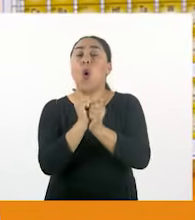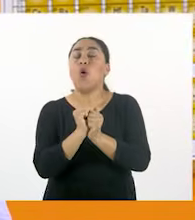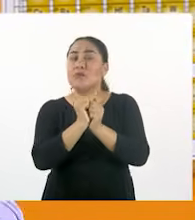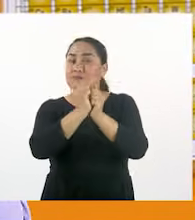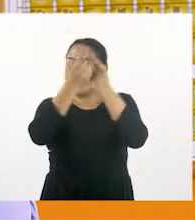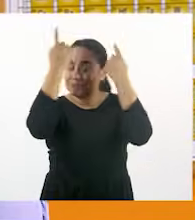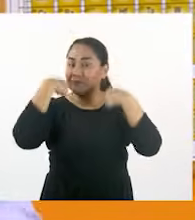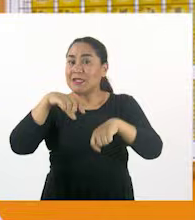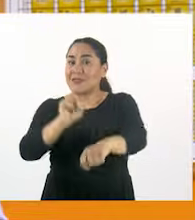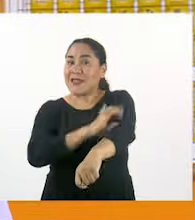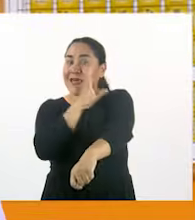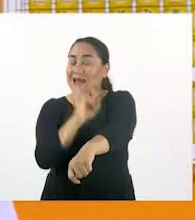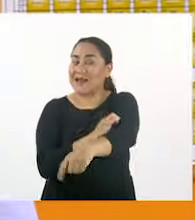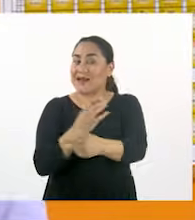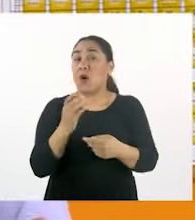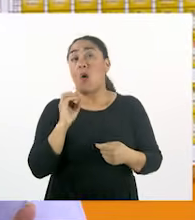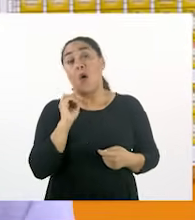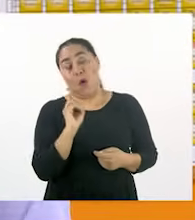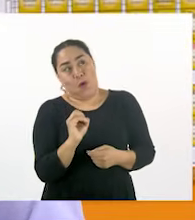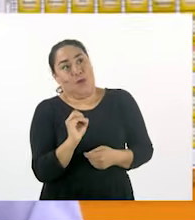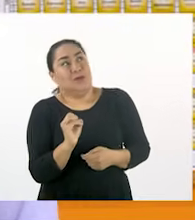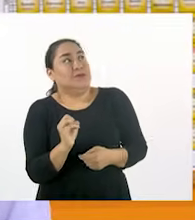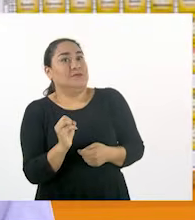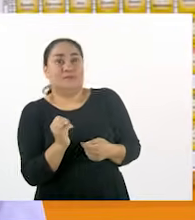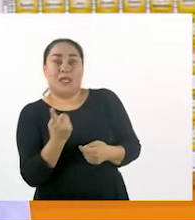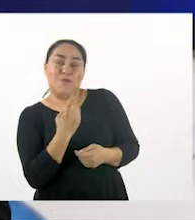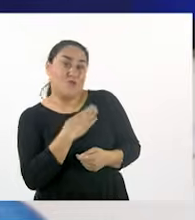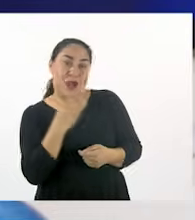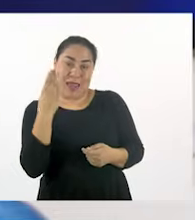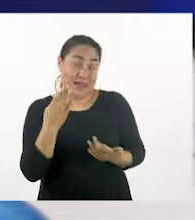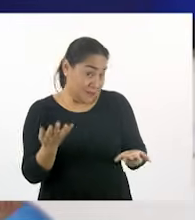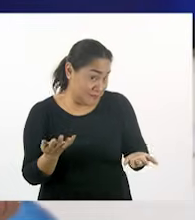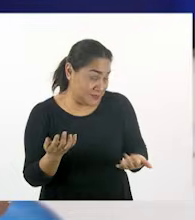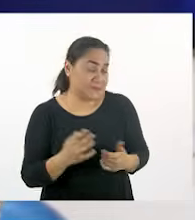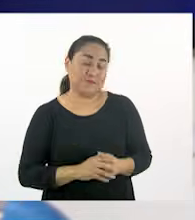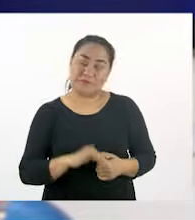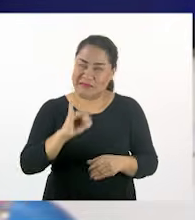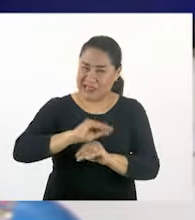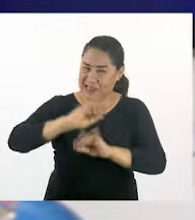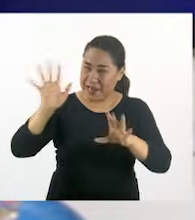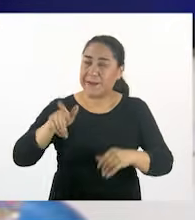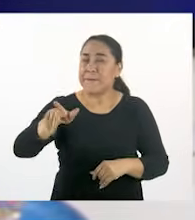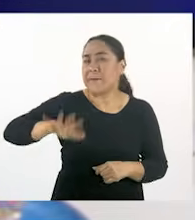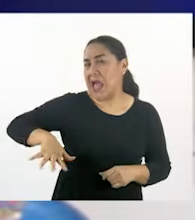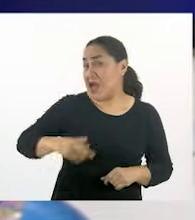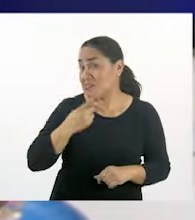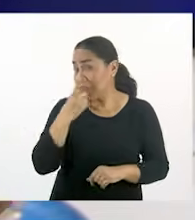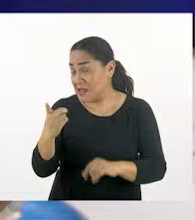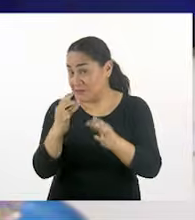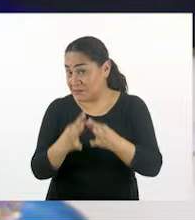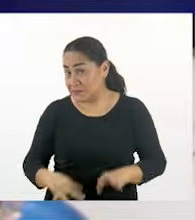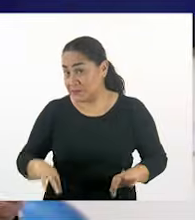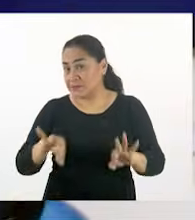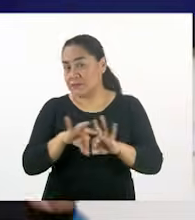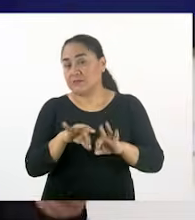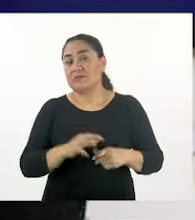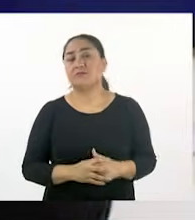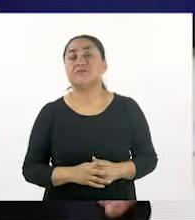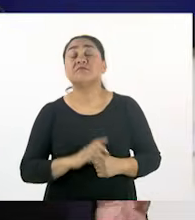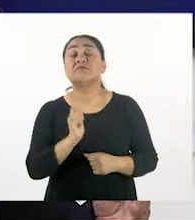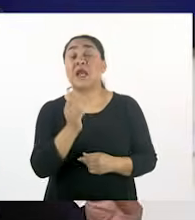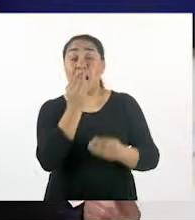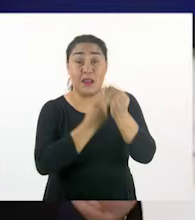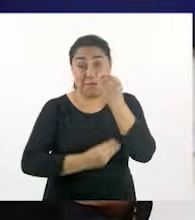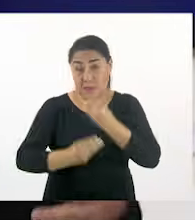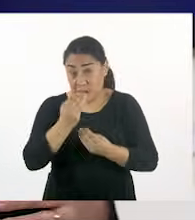todo el día, así con gusto, ¿no? Claro, y además tú acabas de señalar algo bien importante. La buena